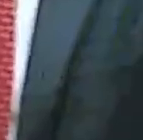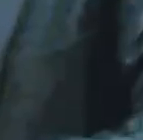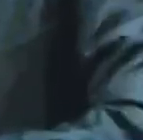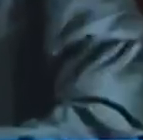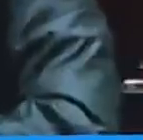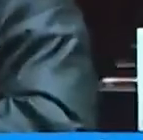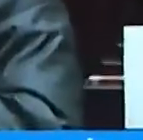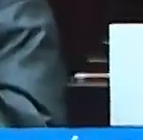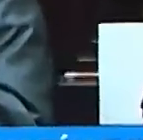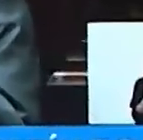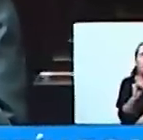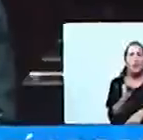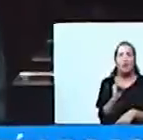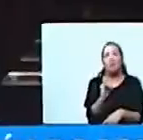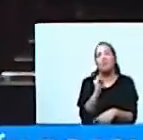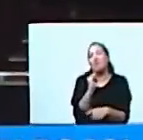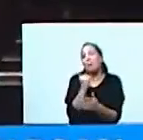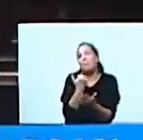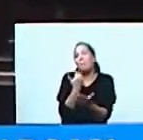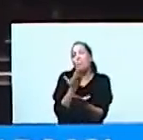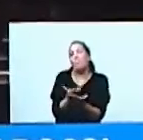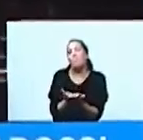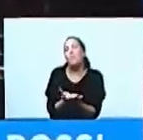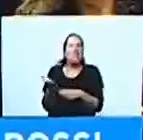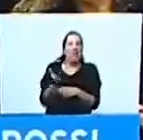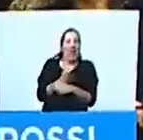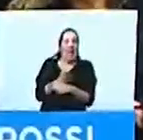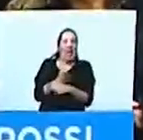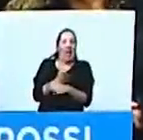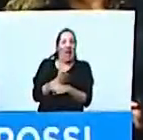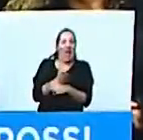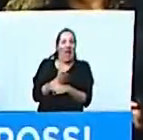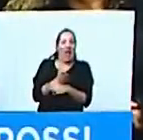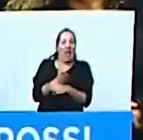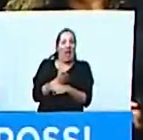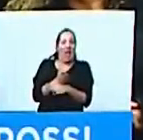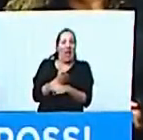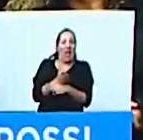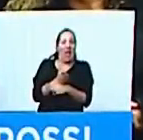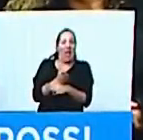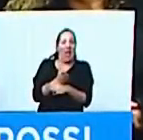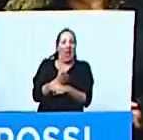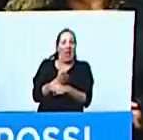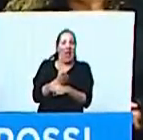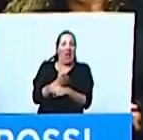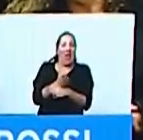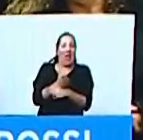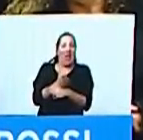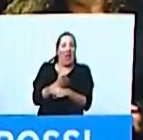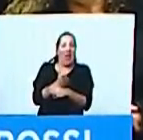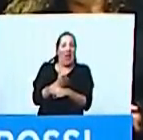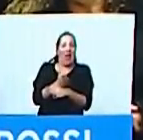la gente, la cara de los eruditos. Mirá esa foto, mirá que son.